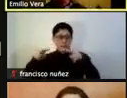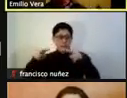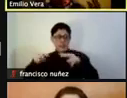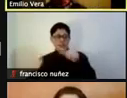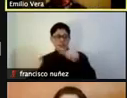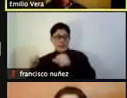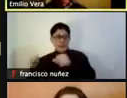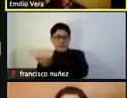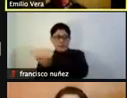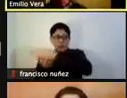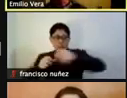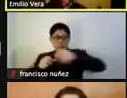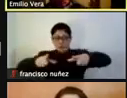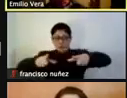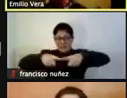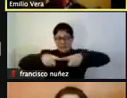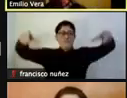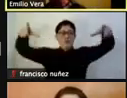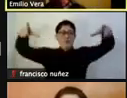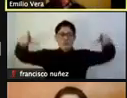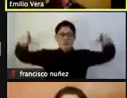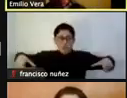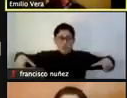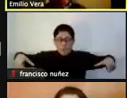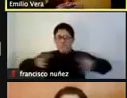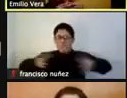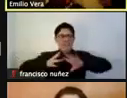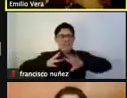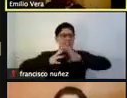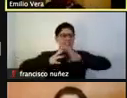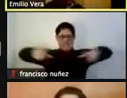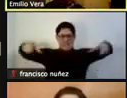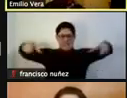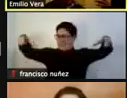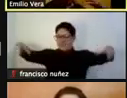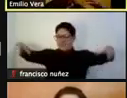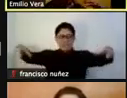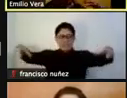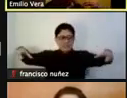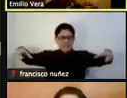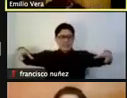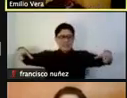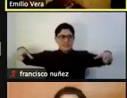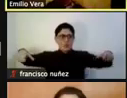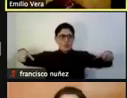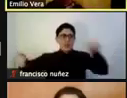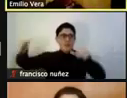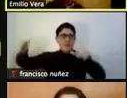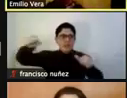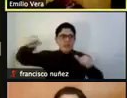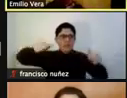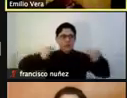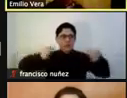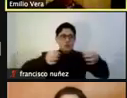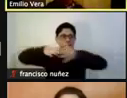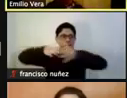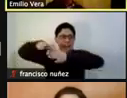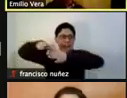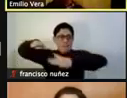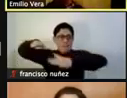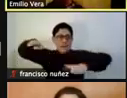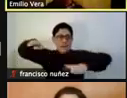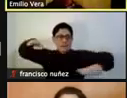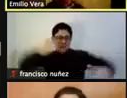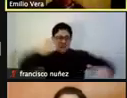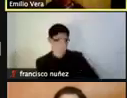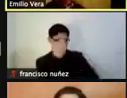mundo, diría yo, por la costa inmensa que tenemos y el mar que tenemos enfrente a nosotros. Nosotros, o sea, en